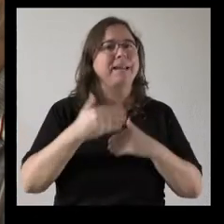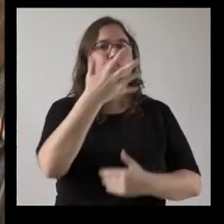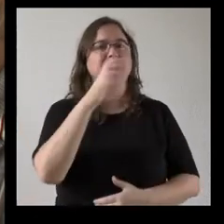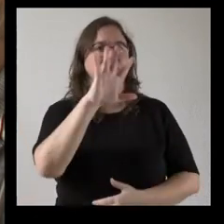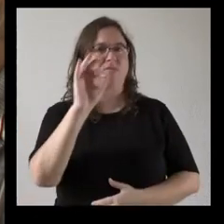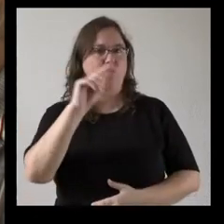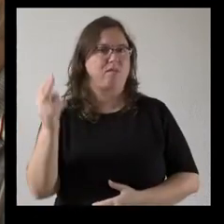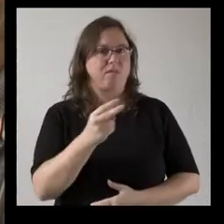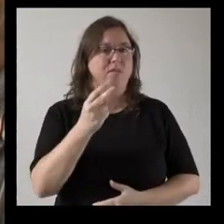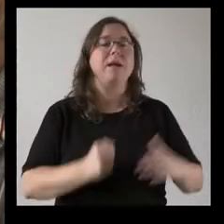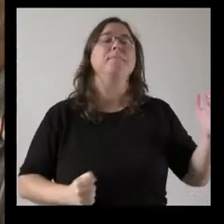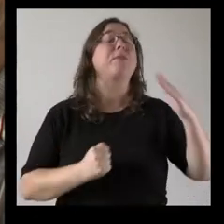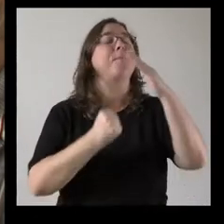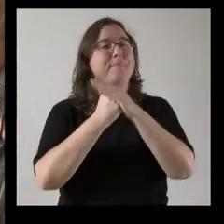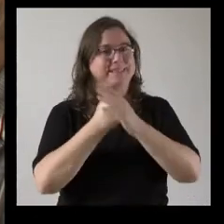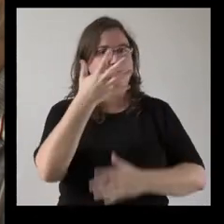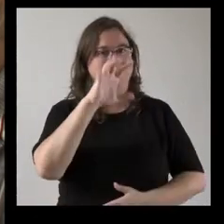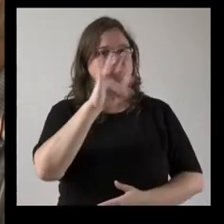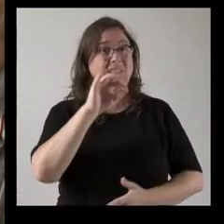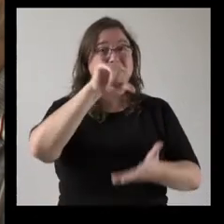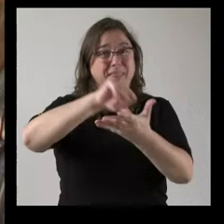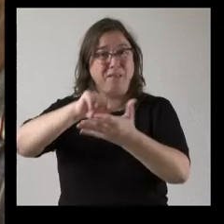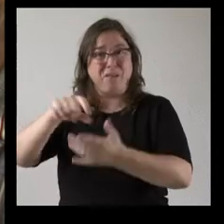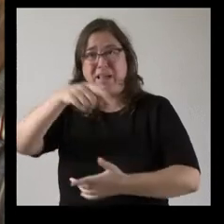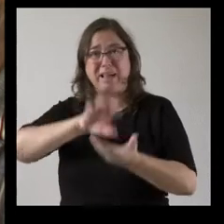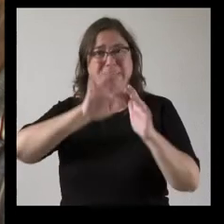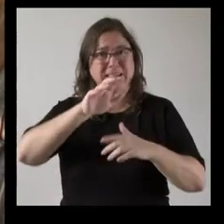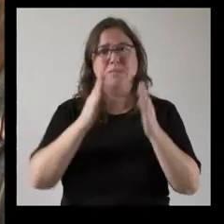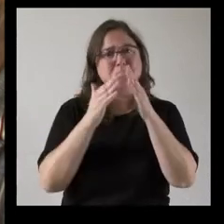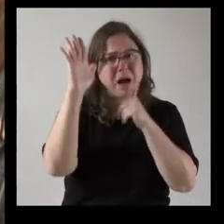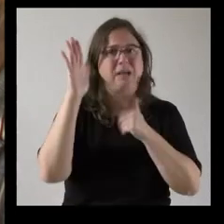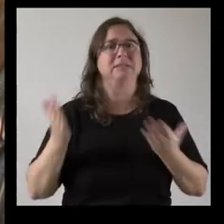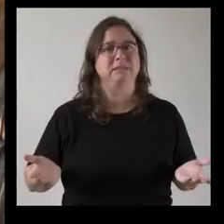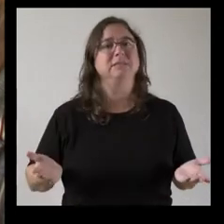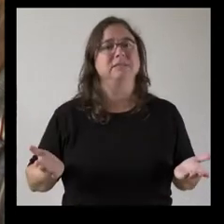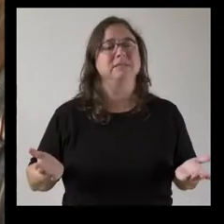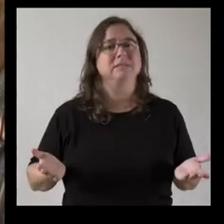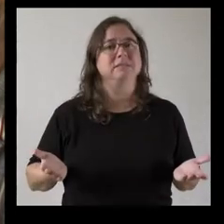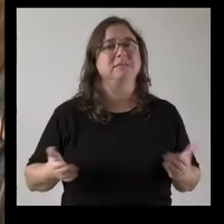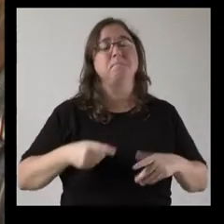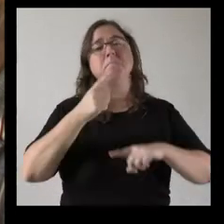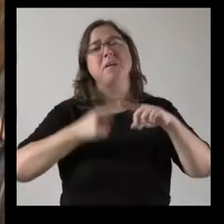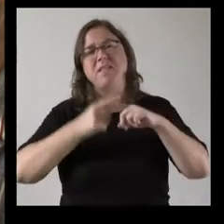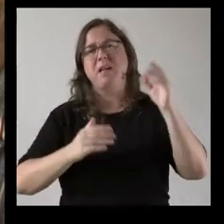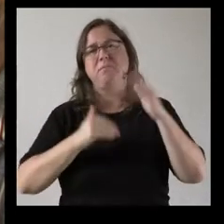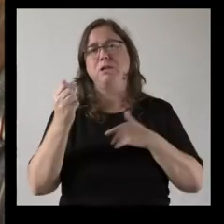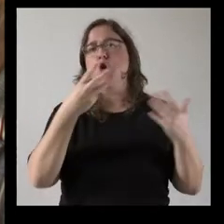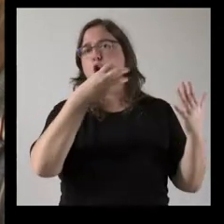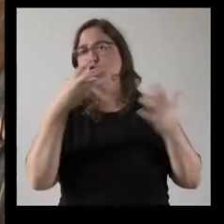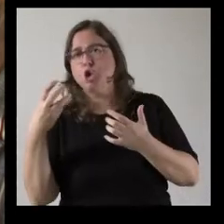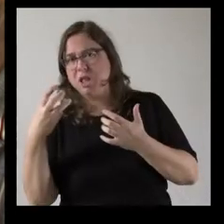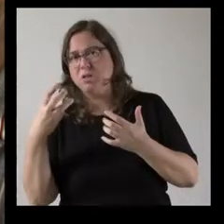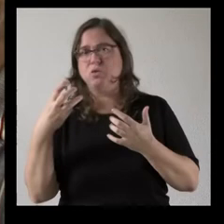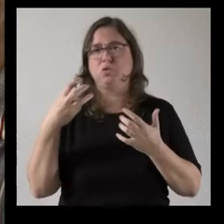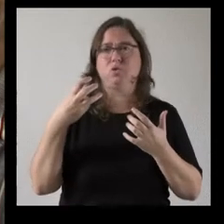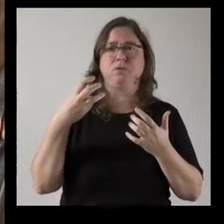euros un máximo perdón y en las grandes ciudades de Castilla y león se supera ese umbral de renta media unos 800